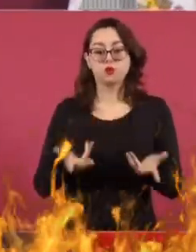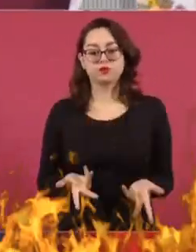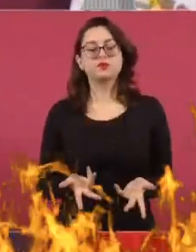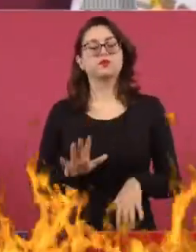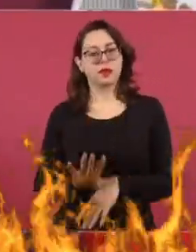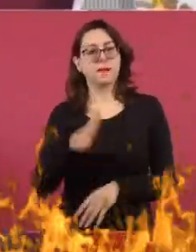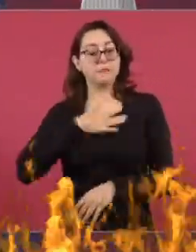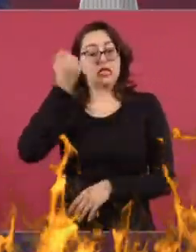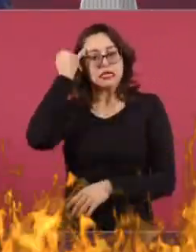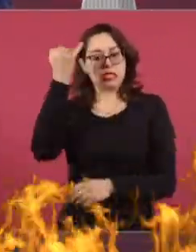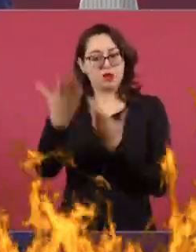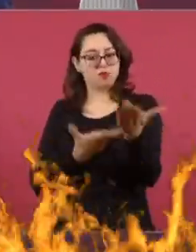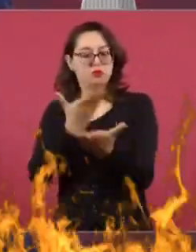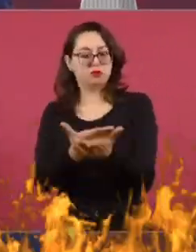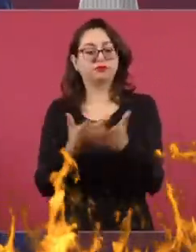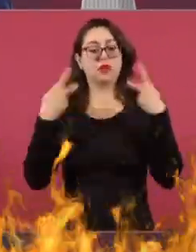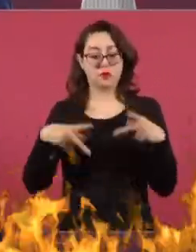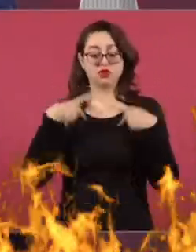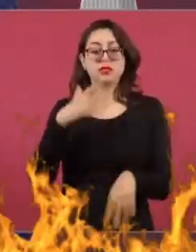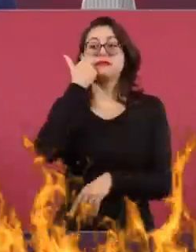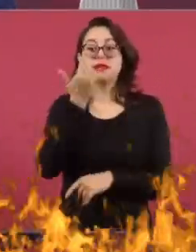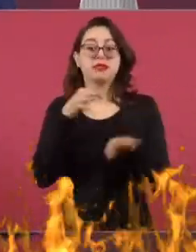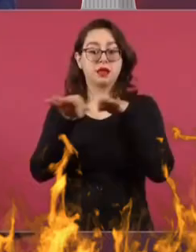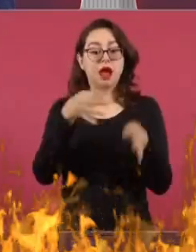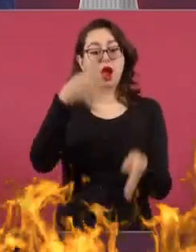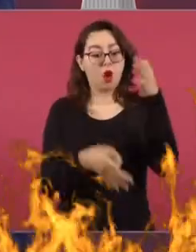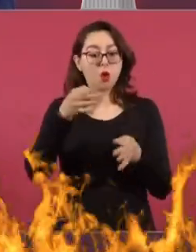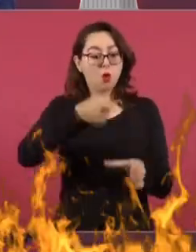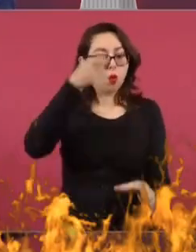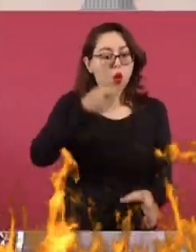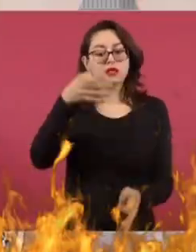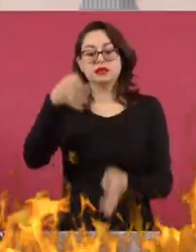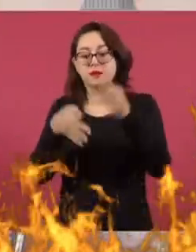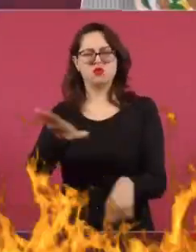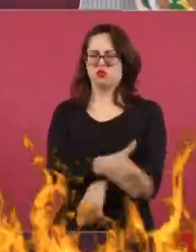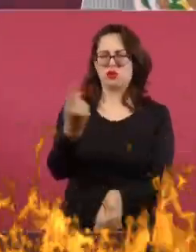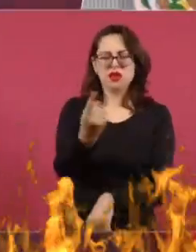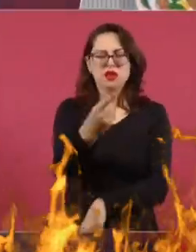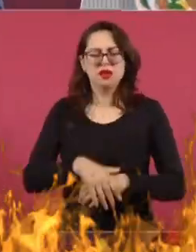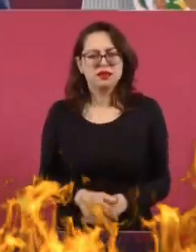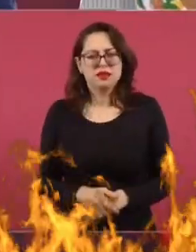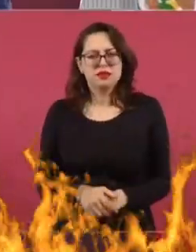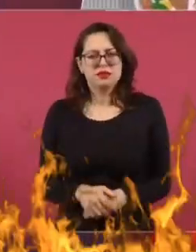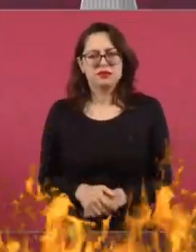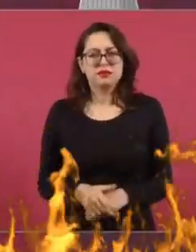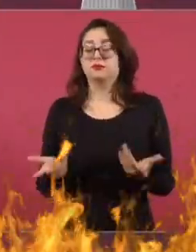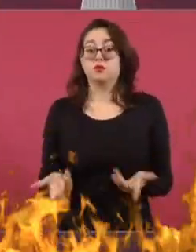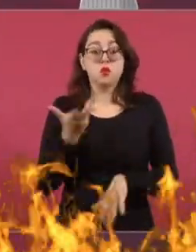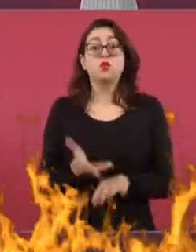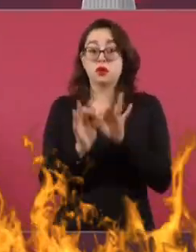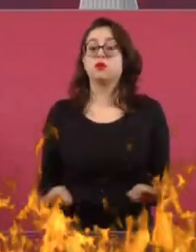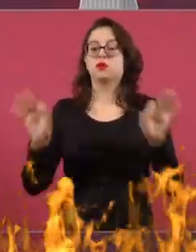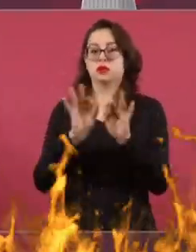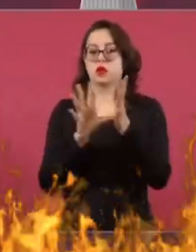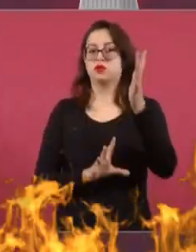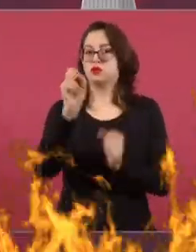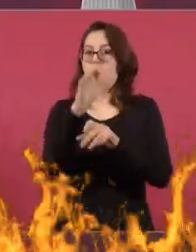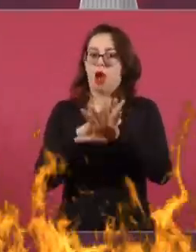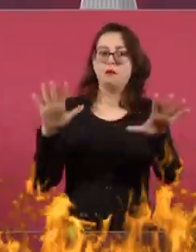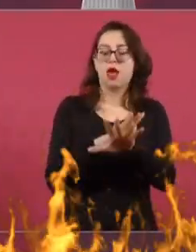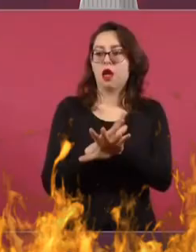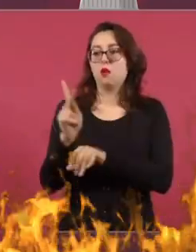nuestra, los requisitos para ser un juez, para ser magistrado, para ser ministro. Entonces, es muy importante esa reforma